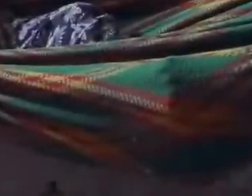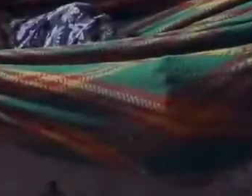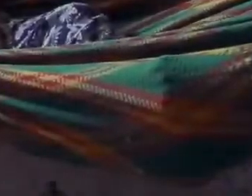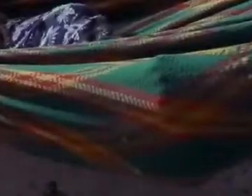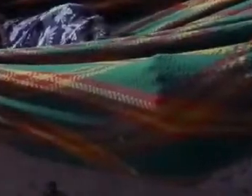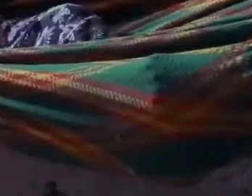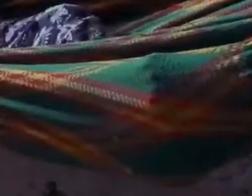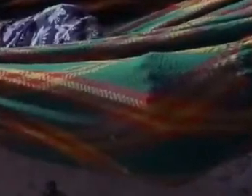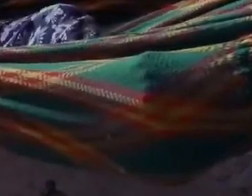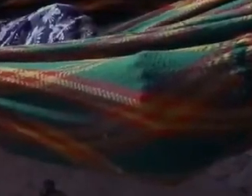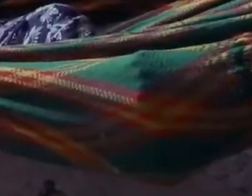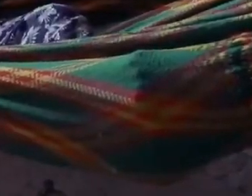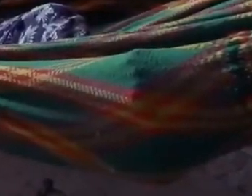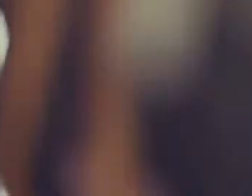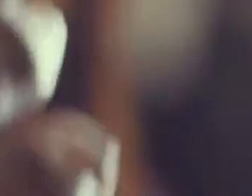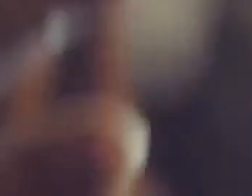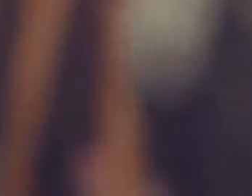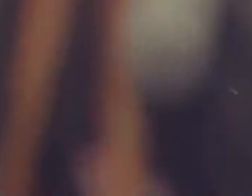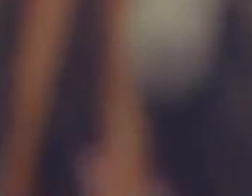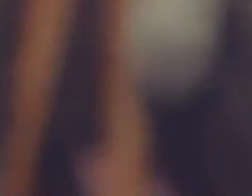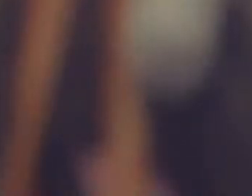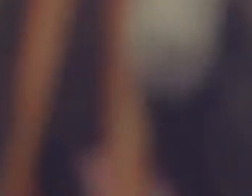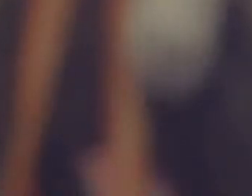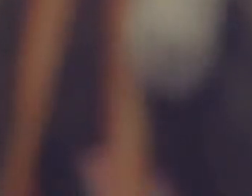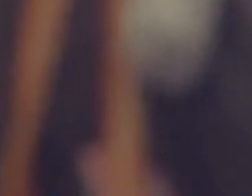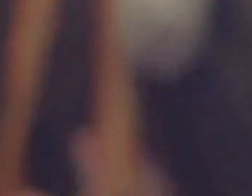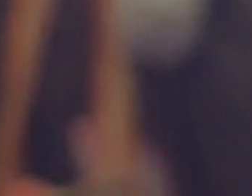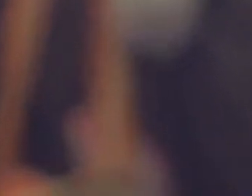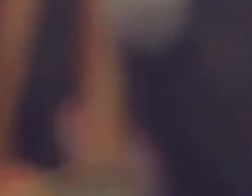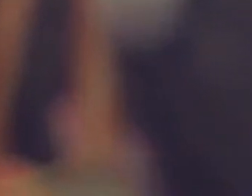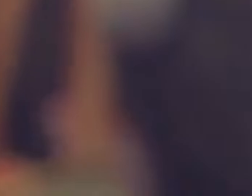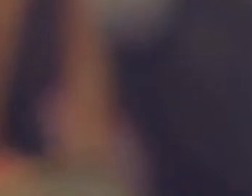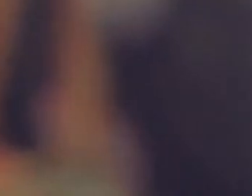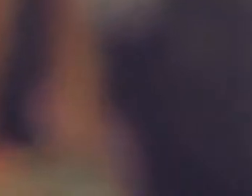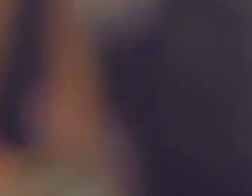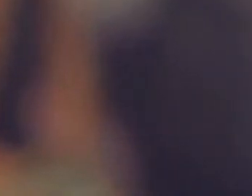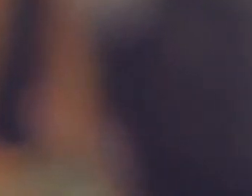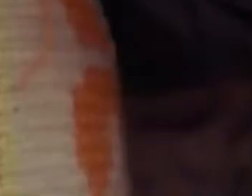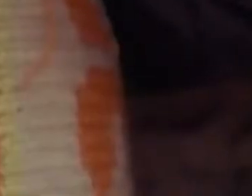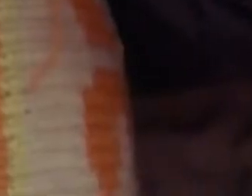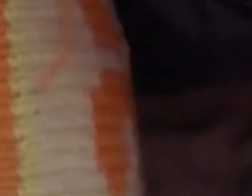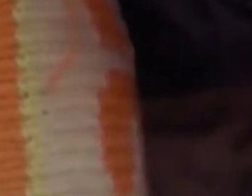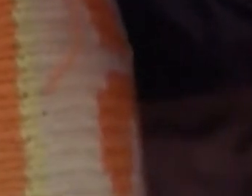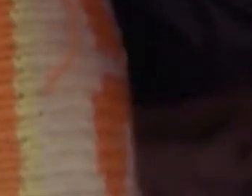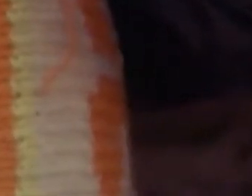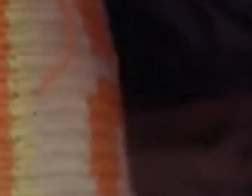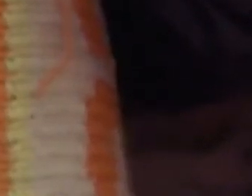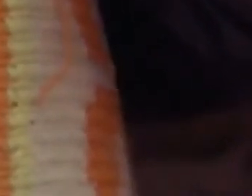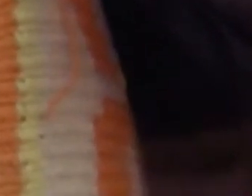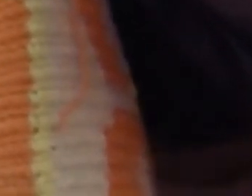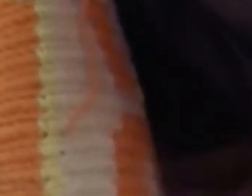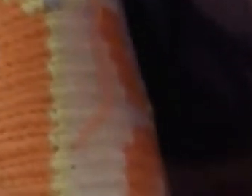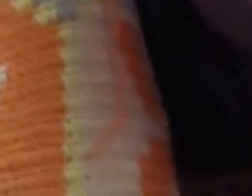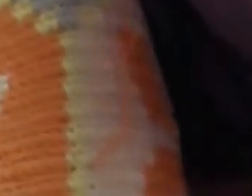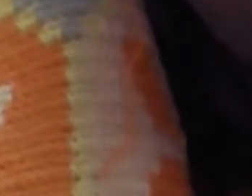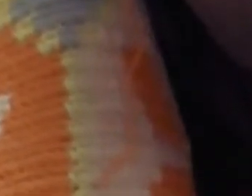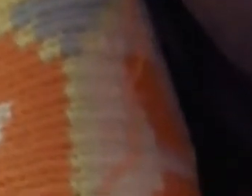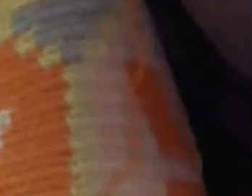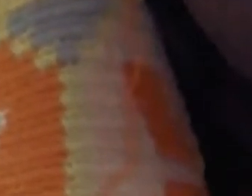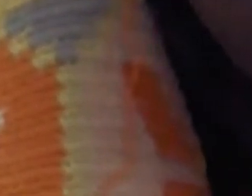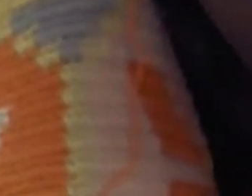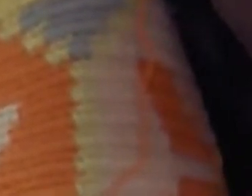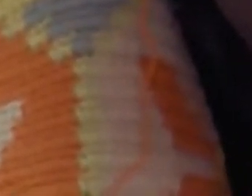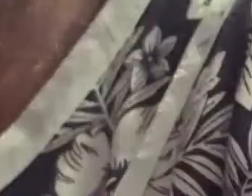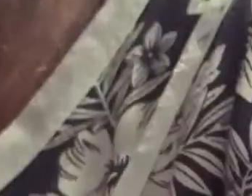Ellos no creen mucho, desconfían de la terapéutica occidental. Es por eso que siempre acuden a